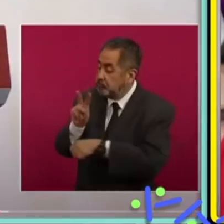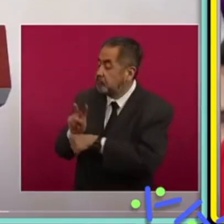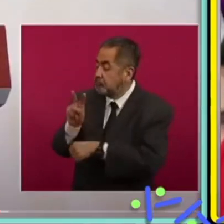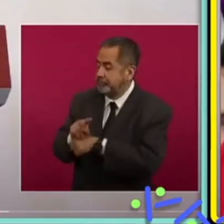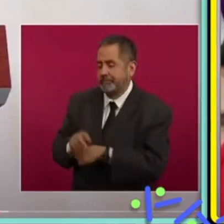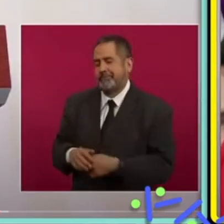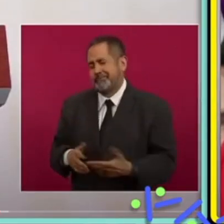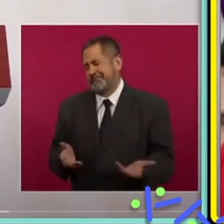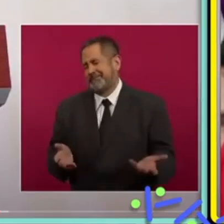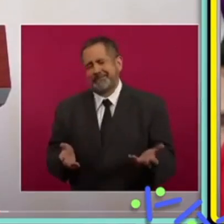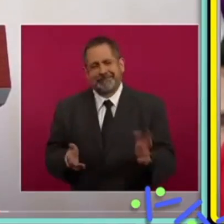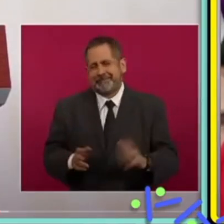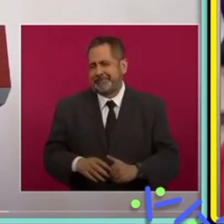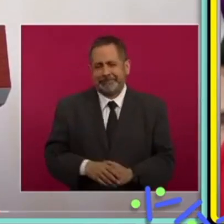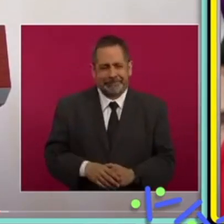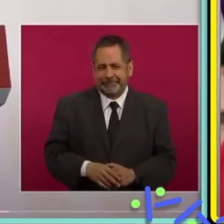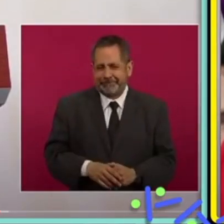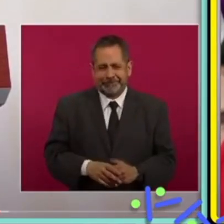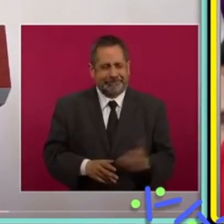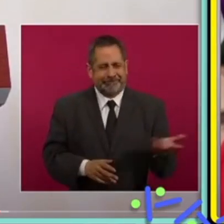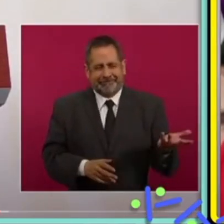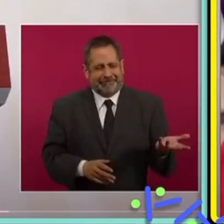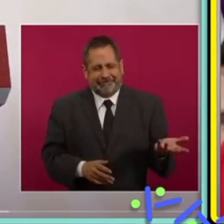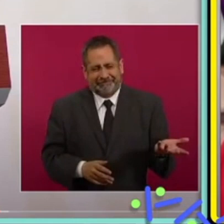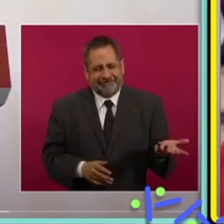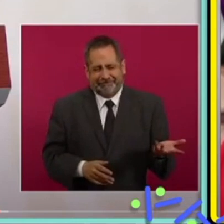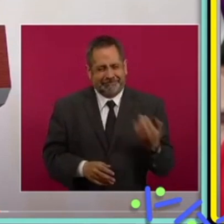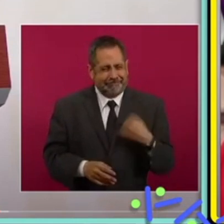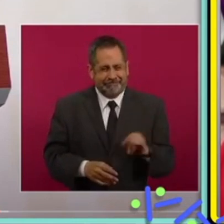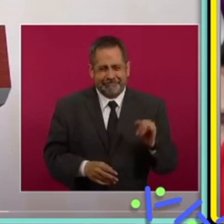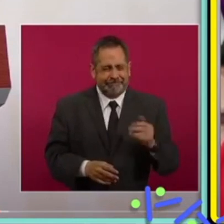Pues eso, como